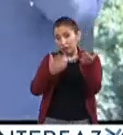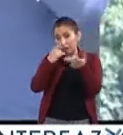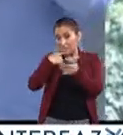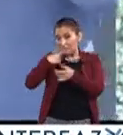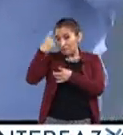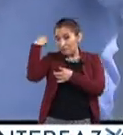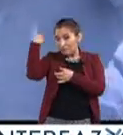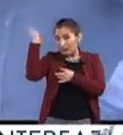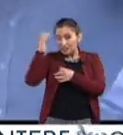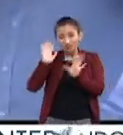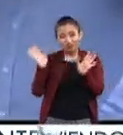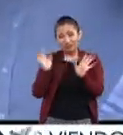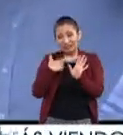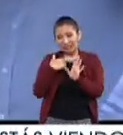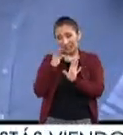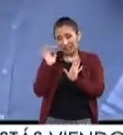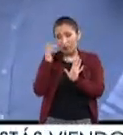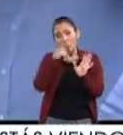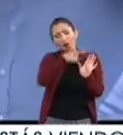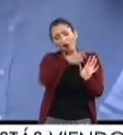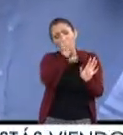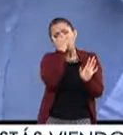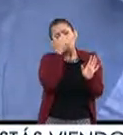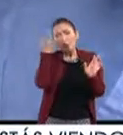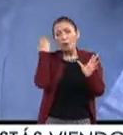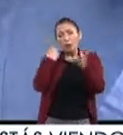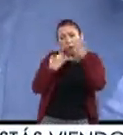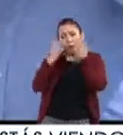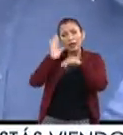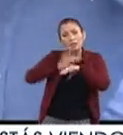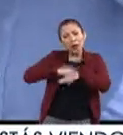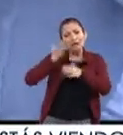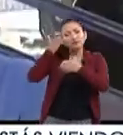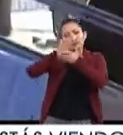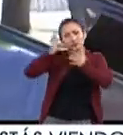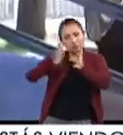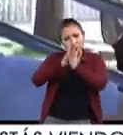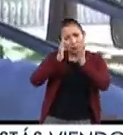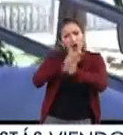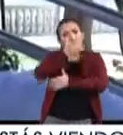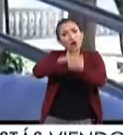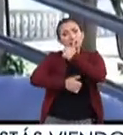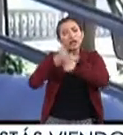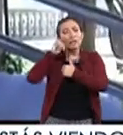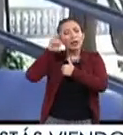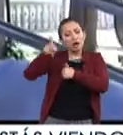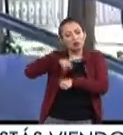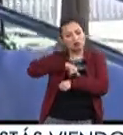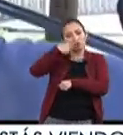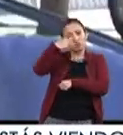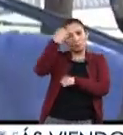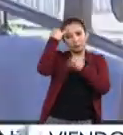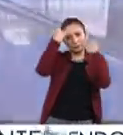sencillo, pero invita a los estudiantes en formación a que se promuevan, participen en concursos y busquen un lenguaje